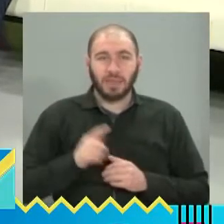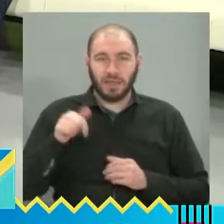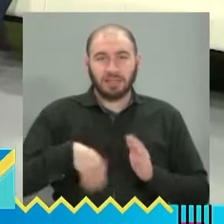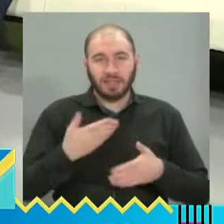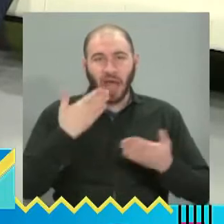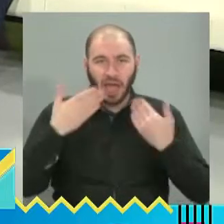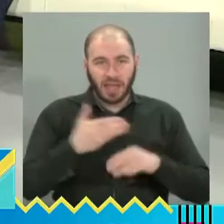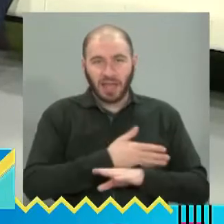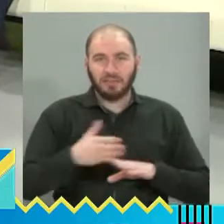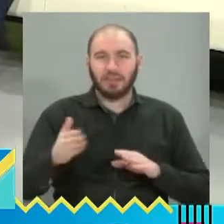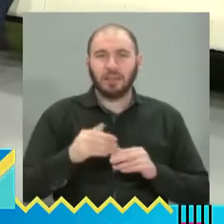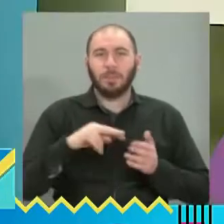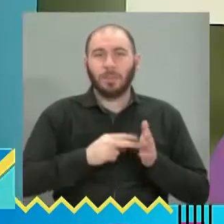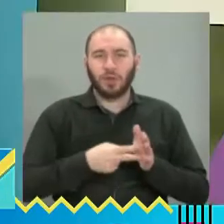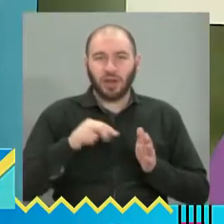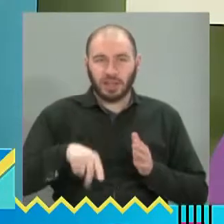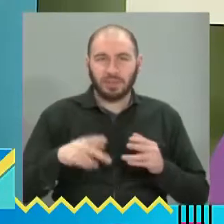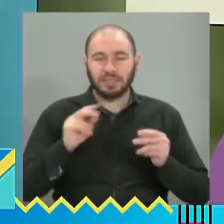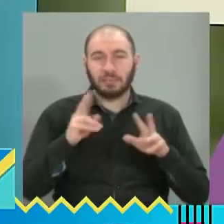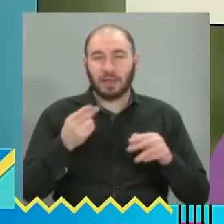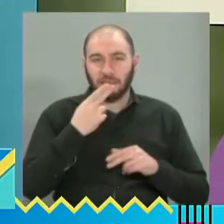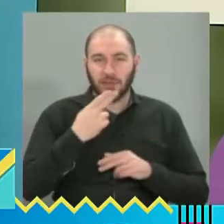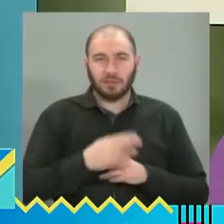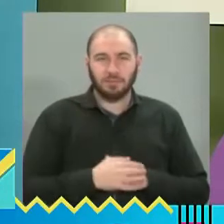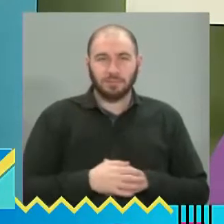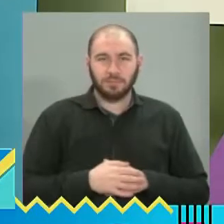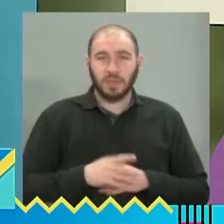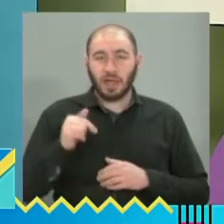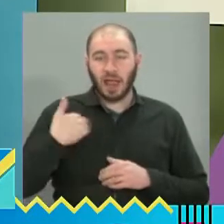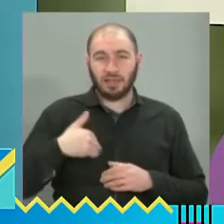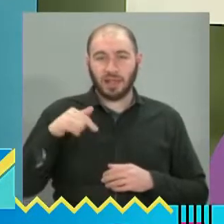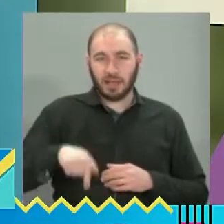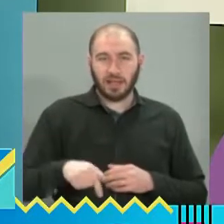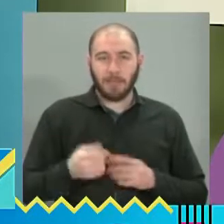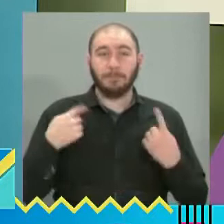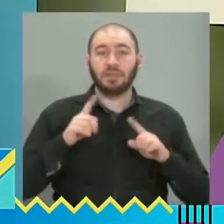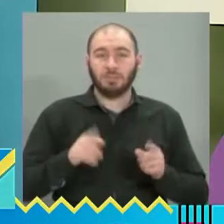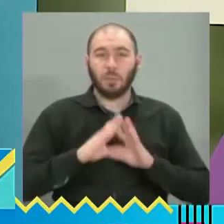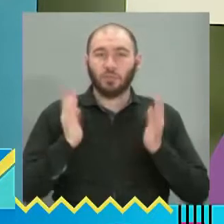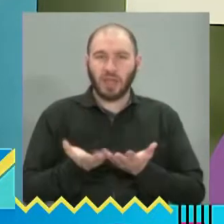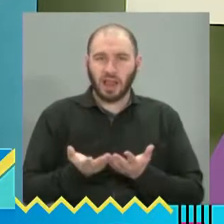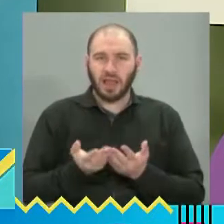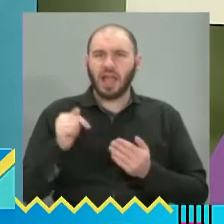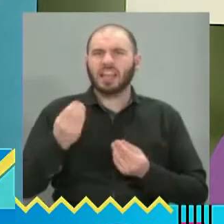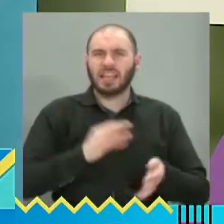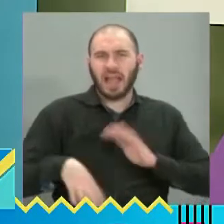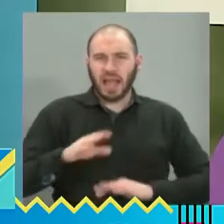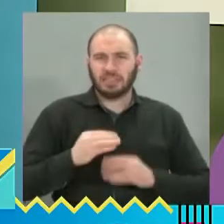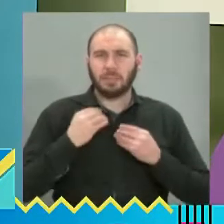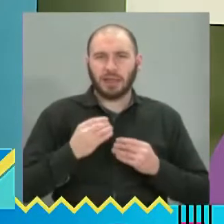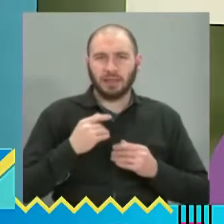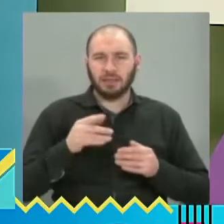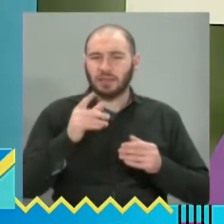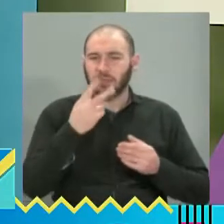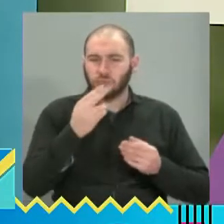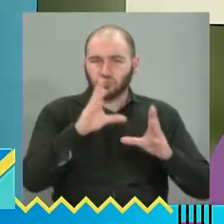continuar hablando, por supuesto, de esta problemática del consumo de tabaco en nuestro país, por supuesto, pero también en el mundo. ¿Qué se está haciendo para poder